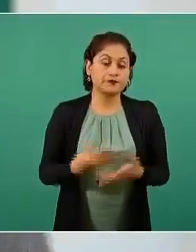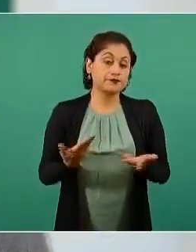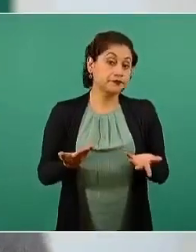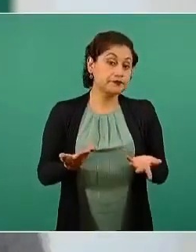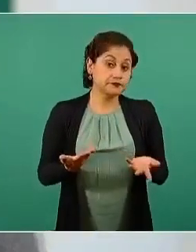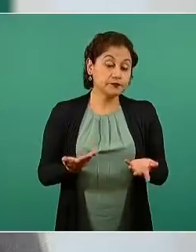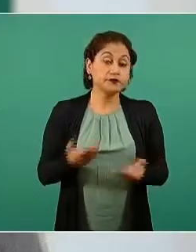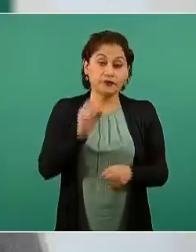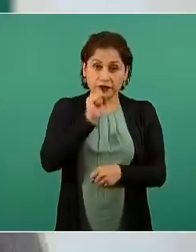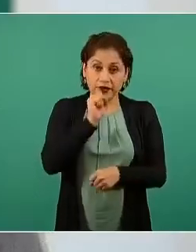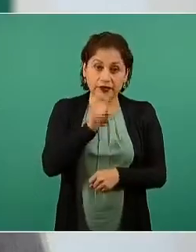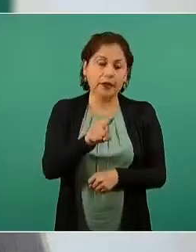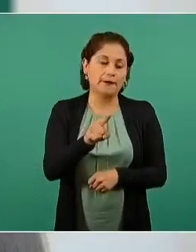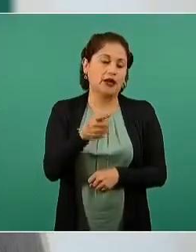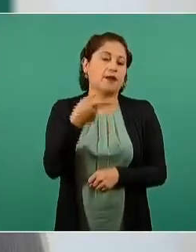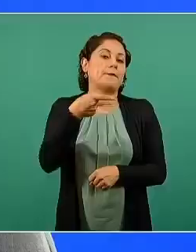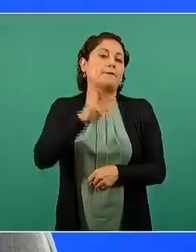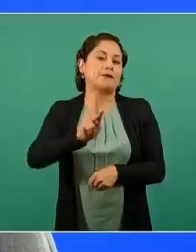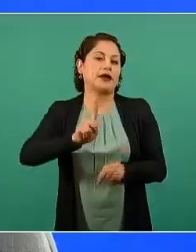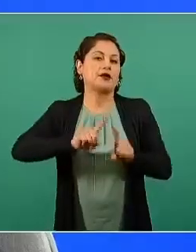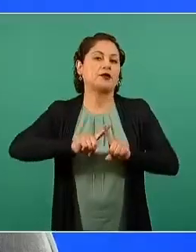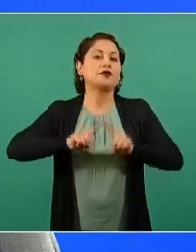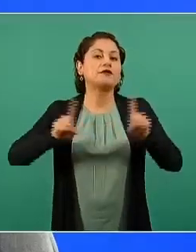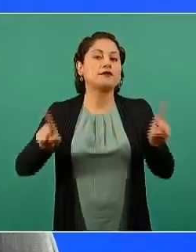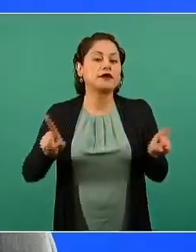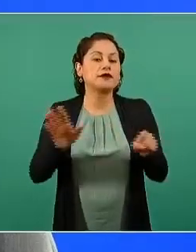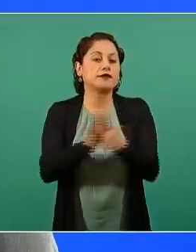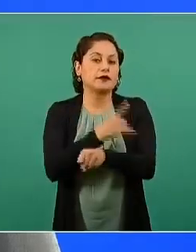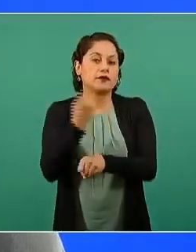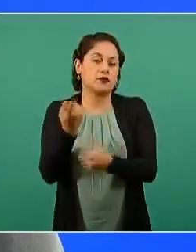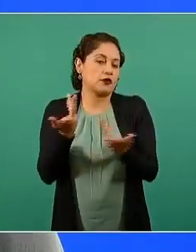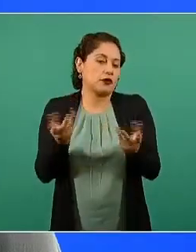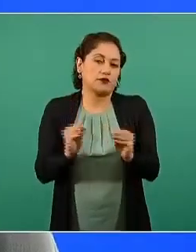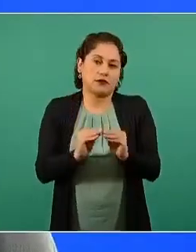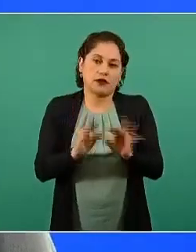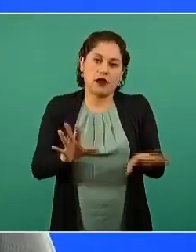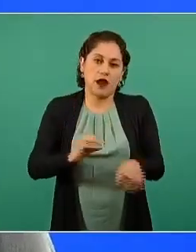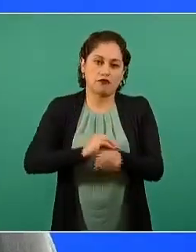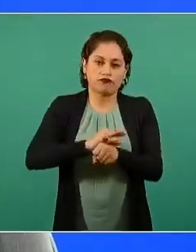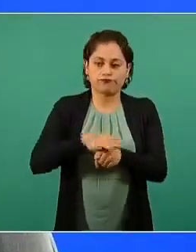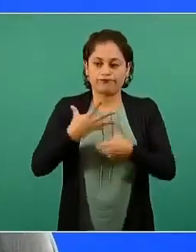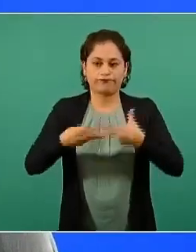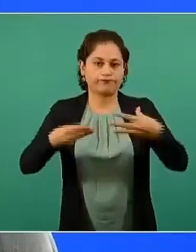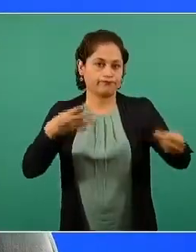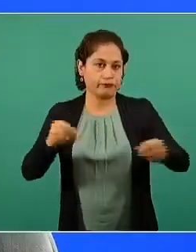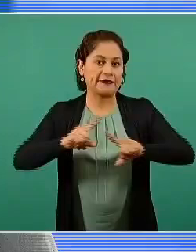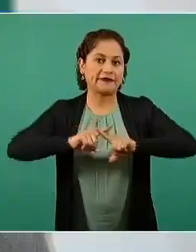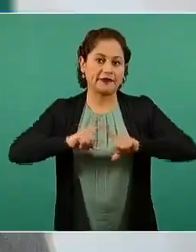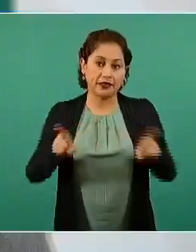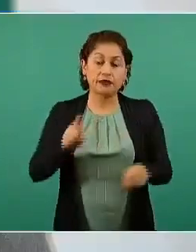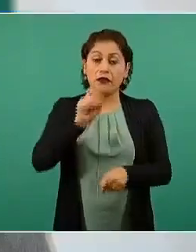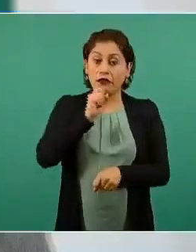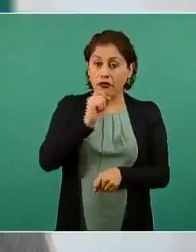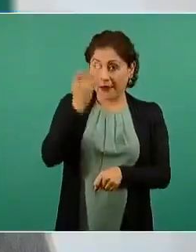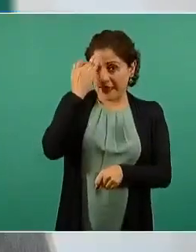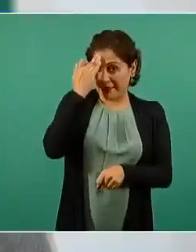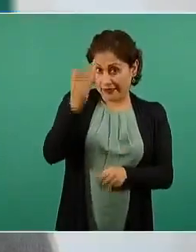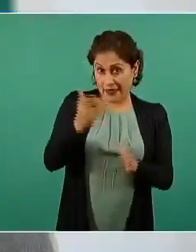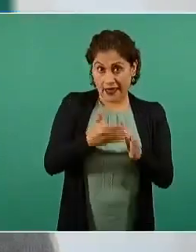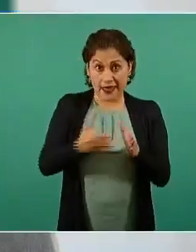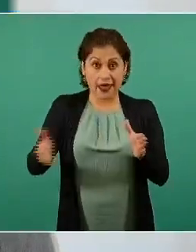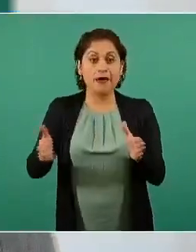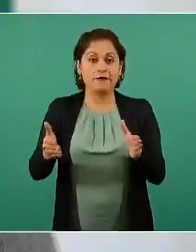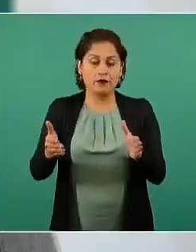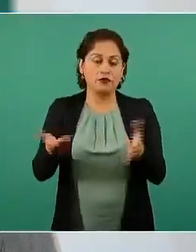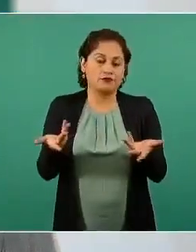Con la diferencia de, por supuesto, la situación epidemiológica y la situación estacional que tenemos en Argentina